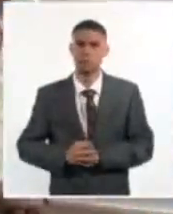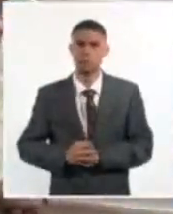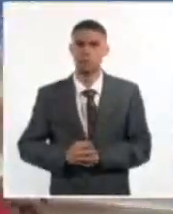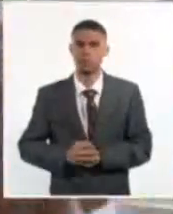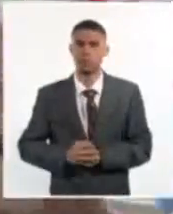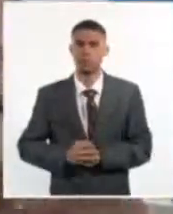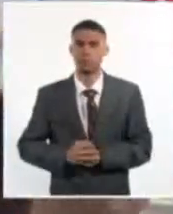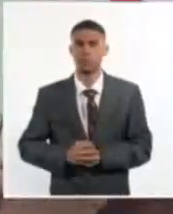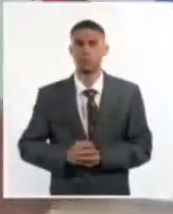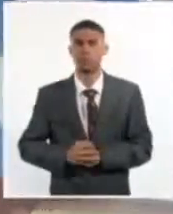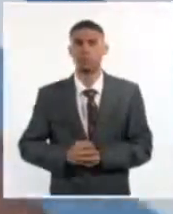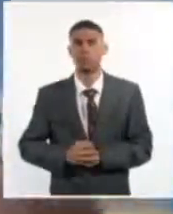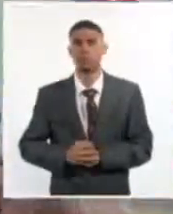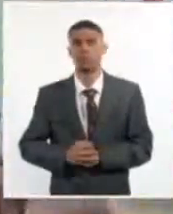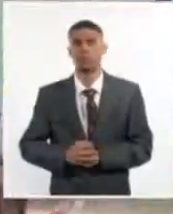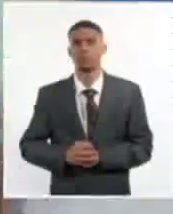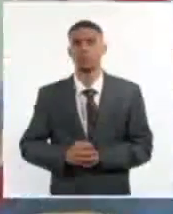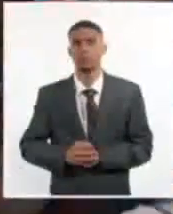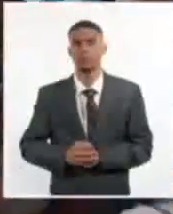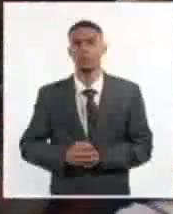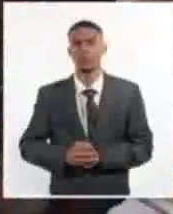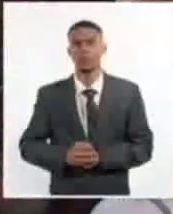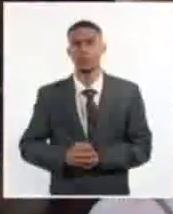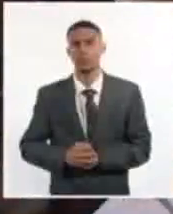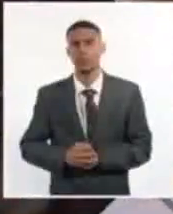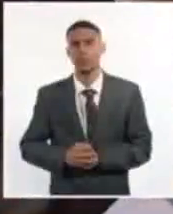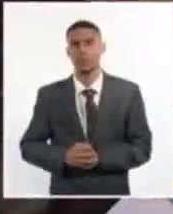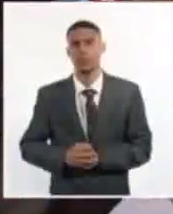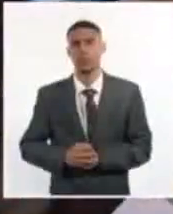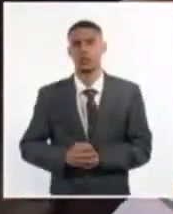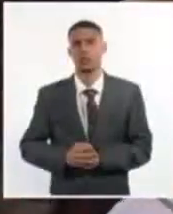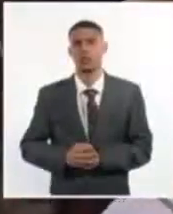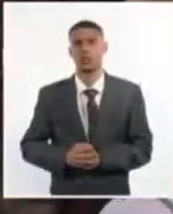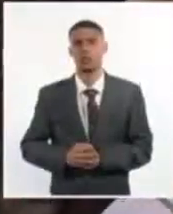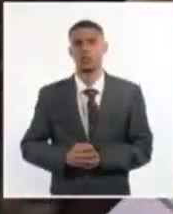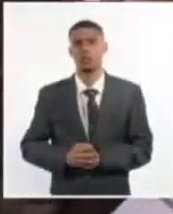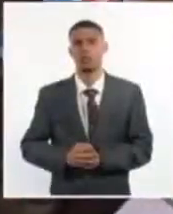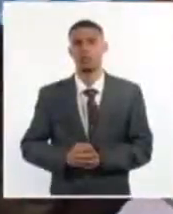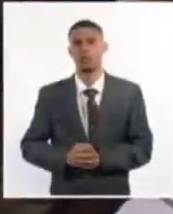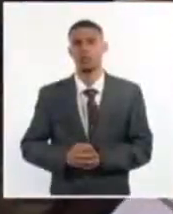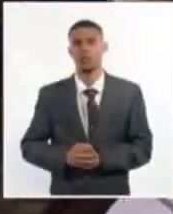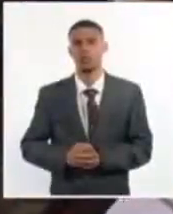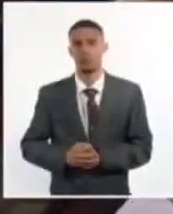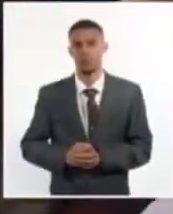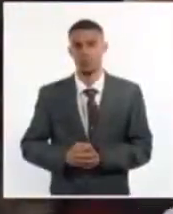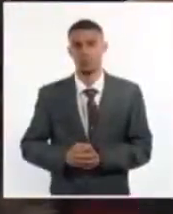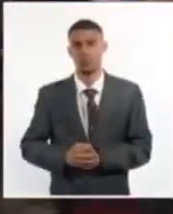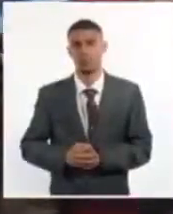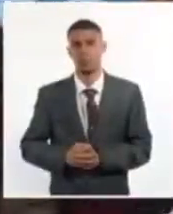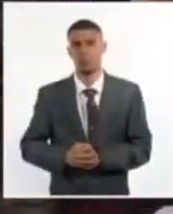San Espíritus, Javier Alejandro Brito, Sistema Informativo de la Televisión Cubana.